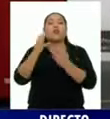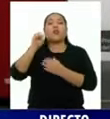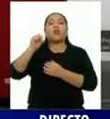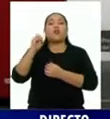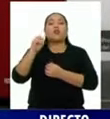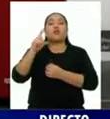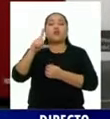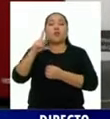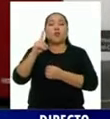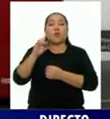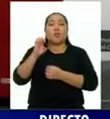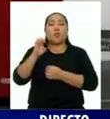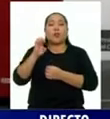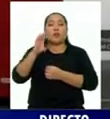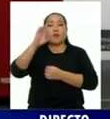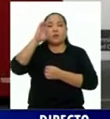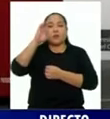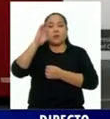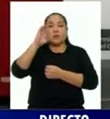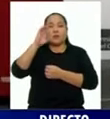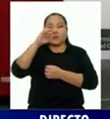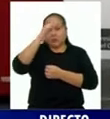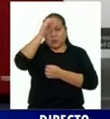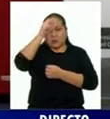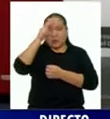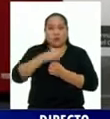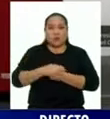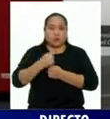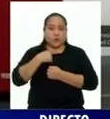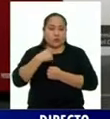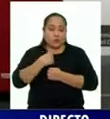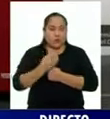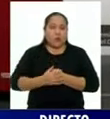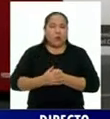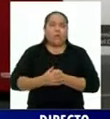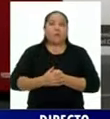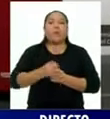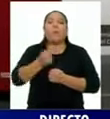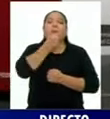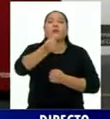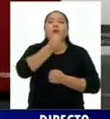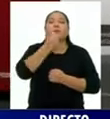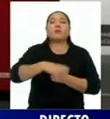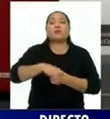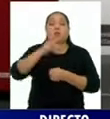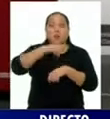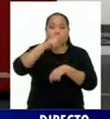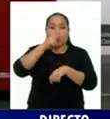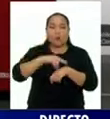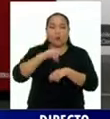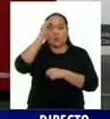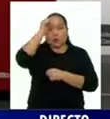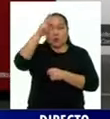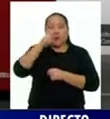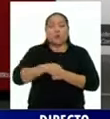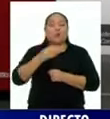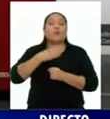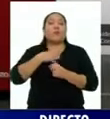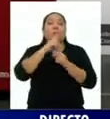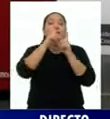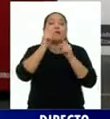Buenas tardes, mi nombre es Jonathan Carlos Clemente y soy periodista del diario El Sol de la región del Cusco. Mi pregunta es para el ministro de Economía